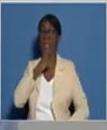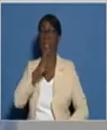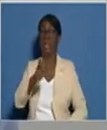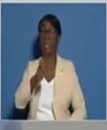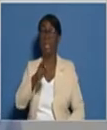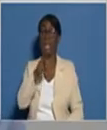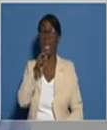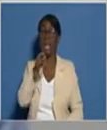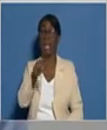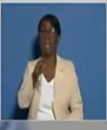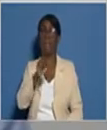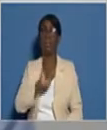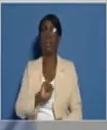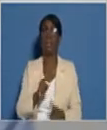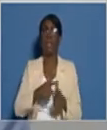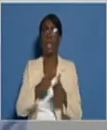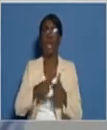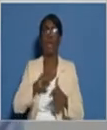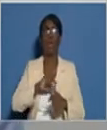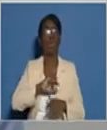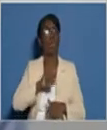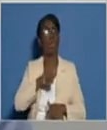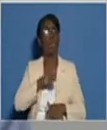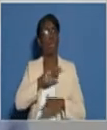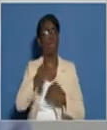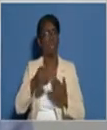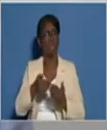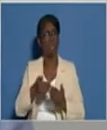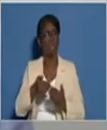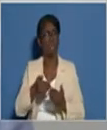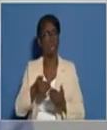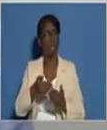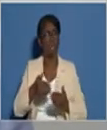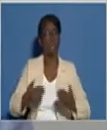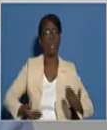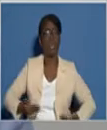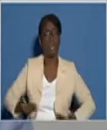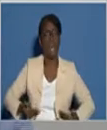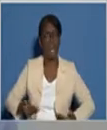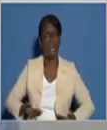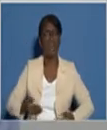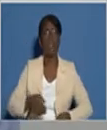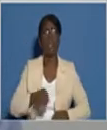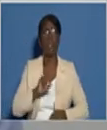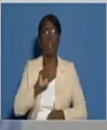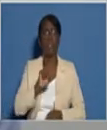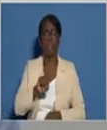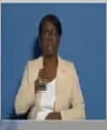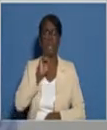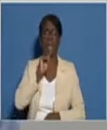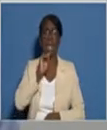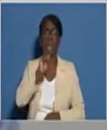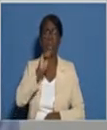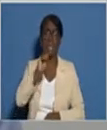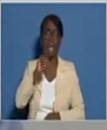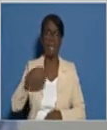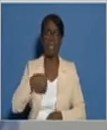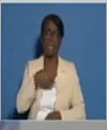denunciadas por los empleadores o trabajadores, en este caso, pues para que el Ministerio de Trabajo